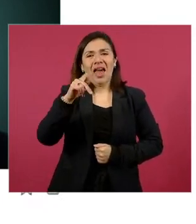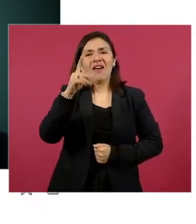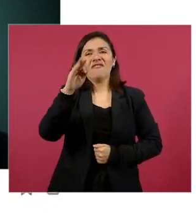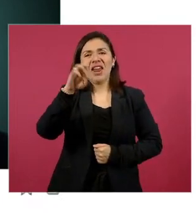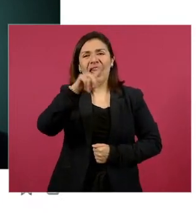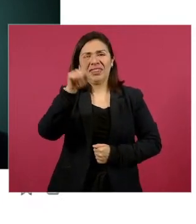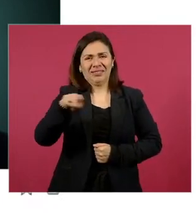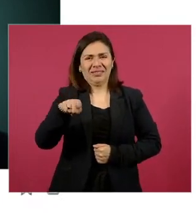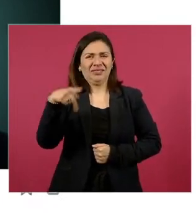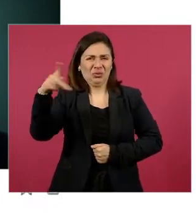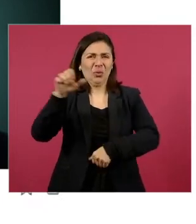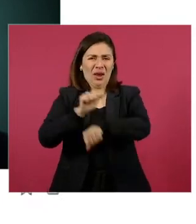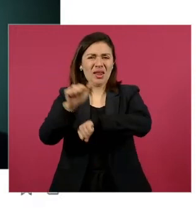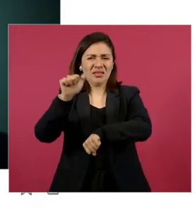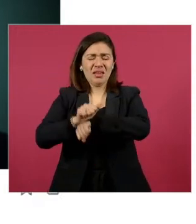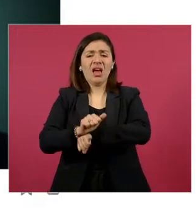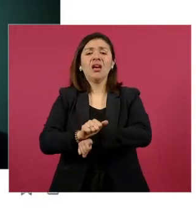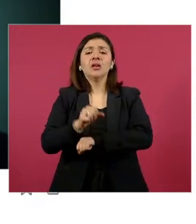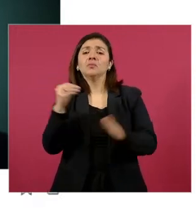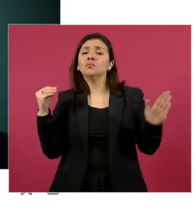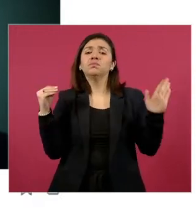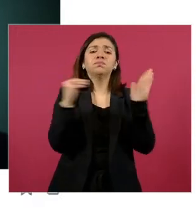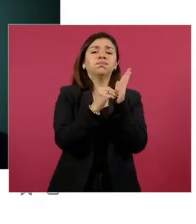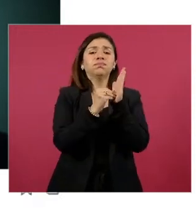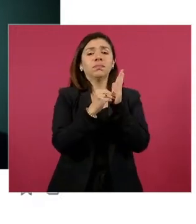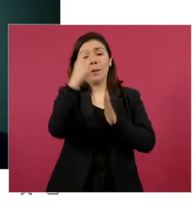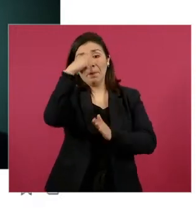Aerolíneas Argentinas en 2008.